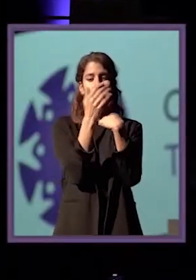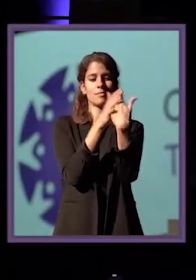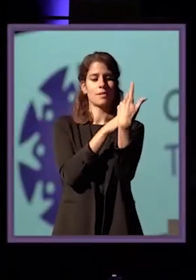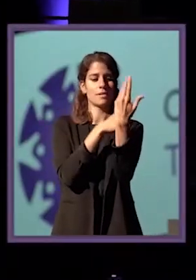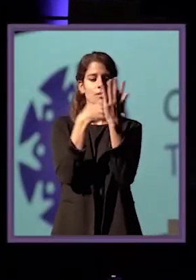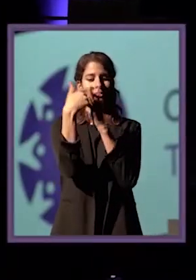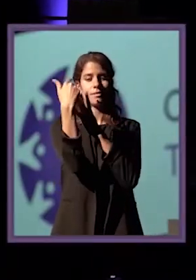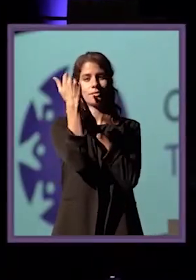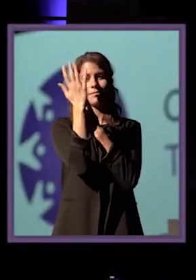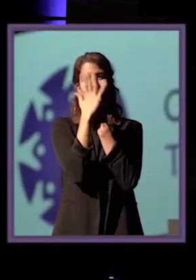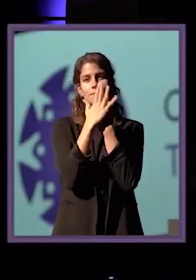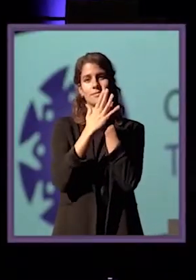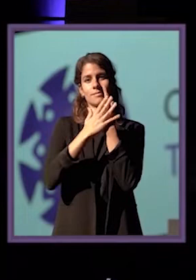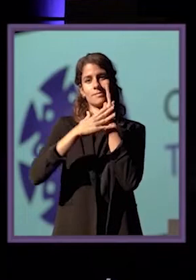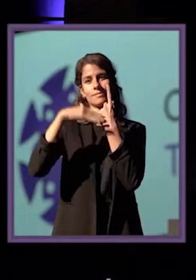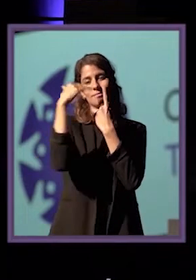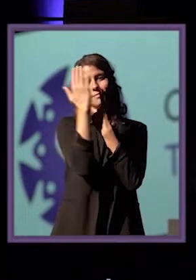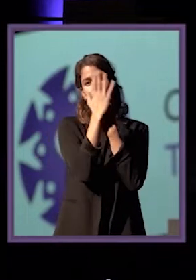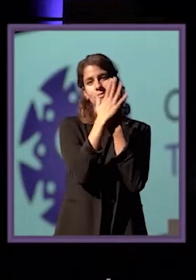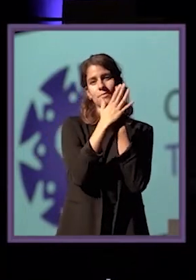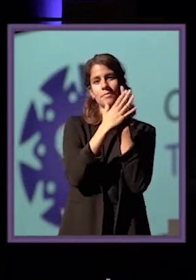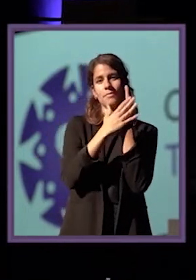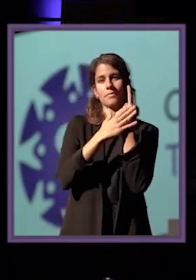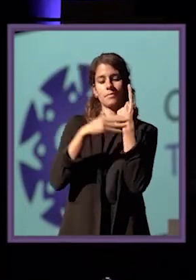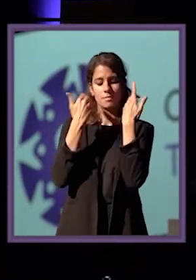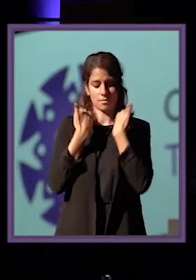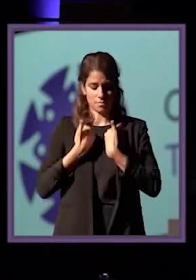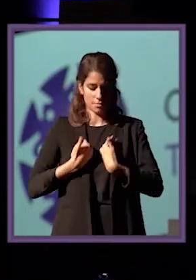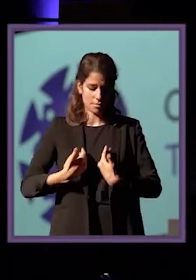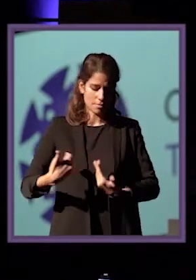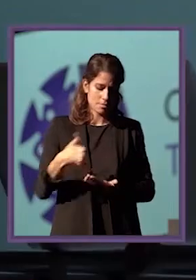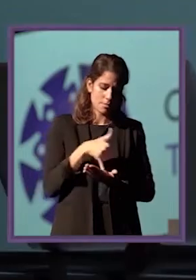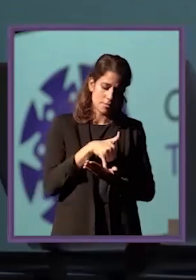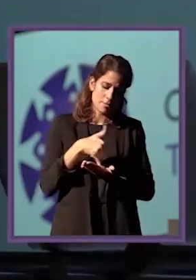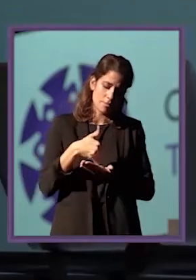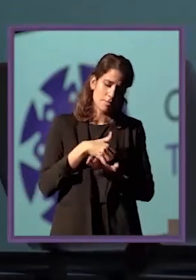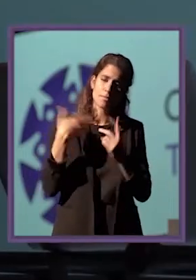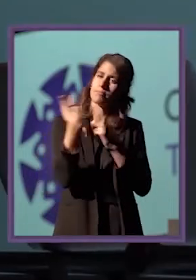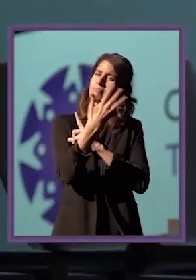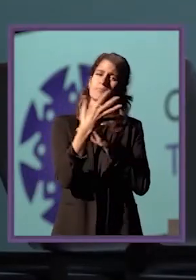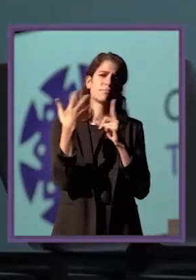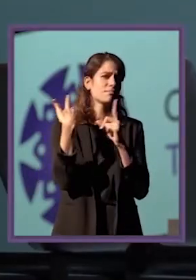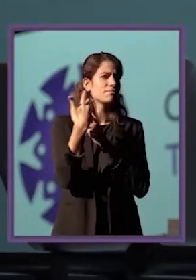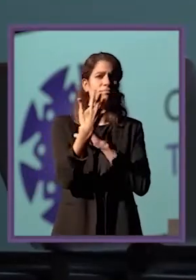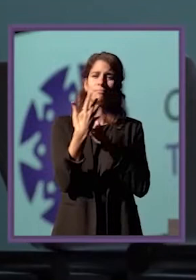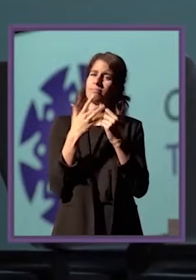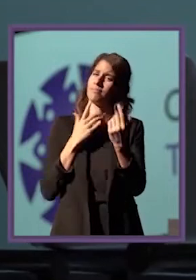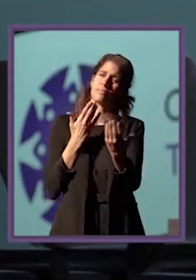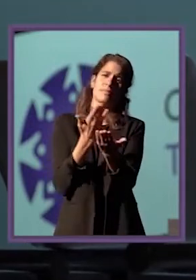que descansa en ellos, no maltrates nunca mi fragilidad.